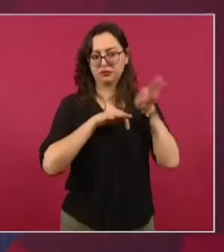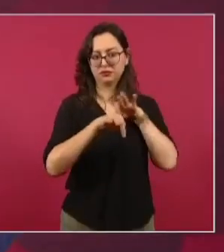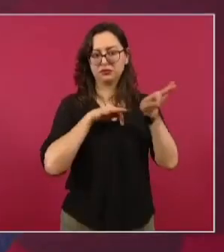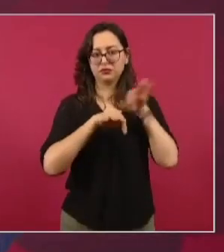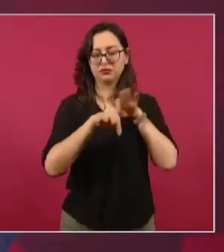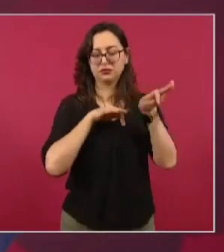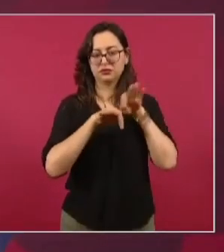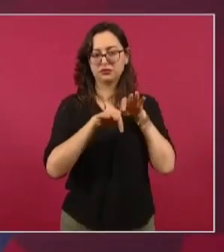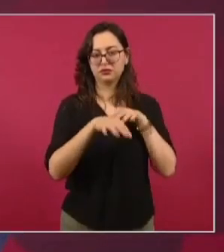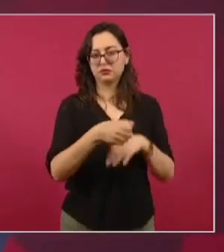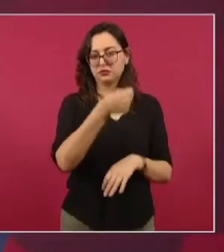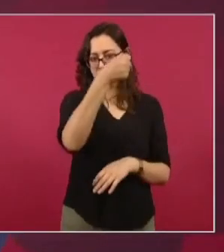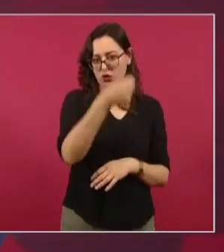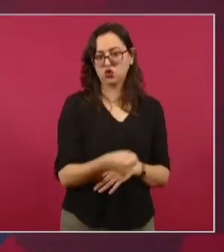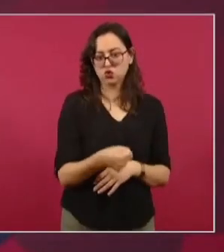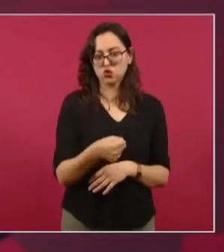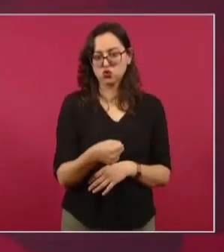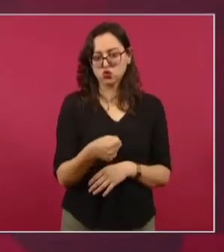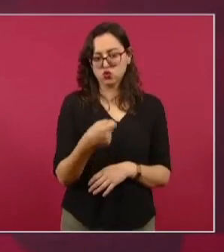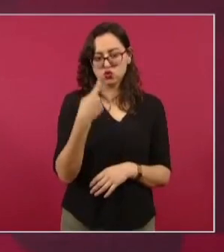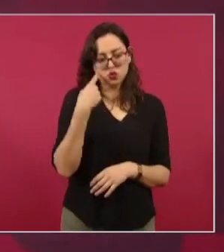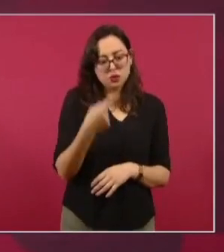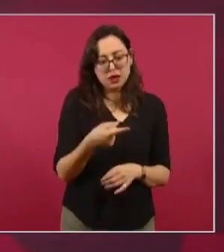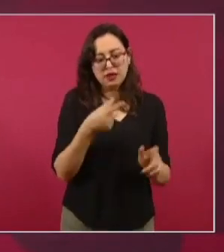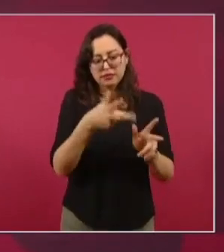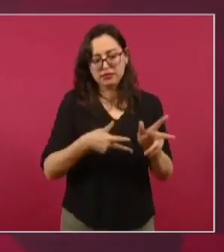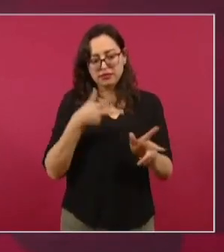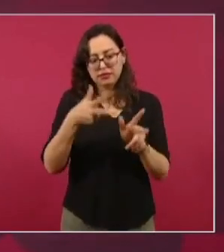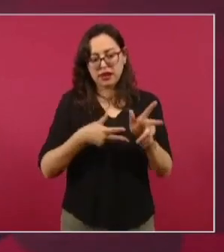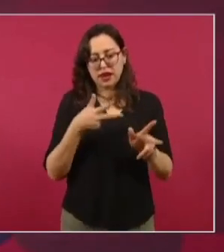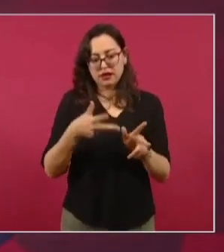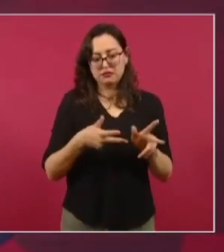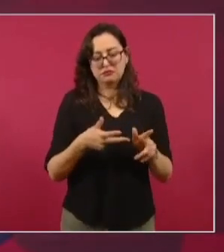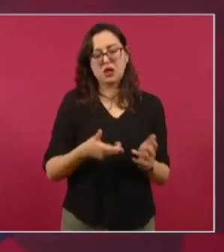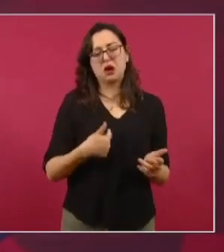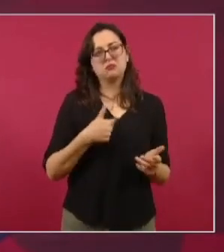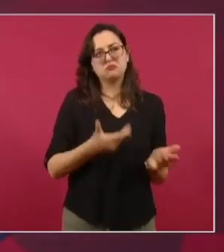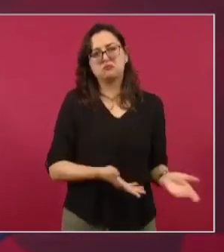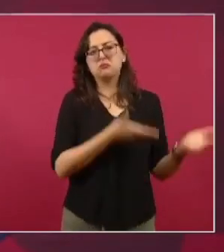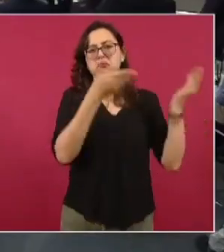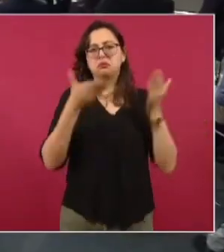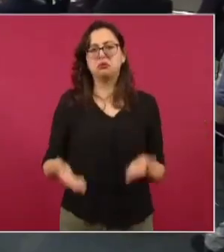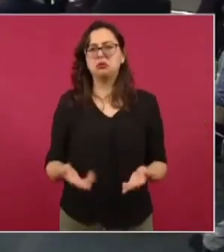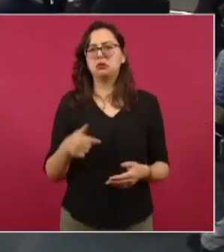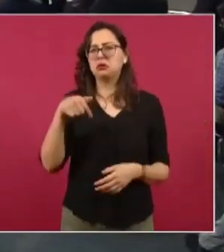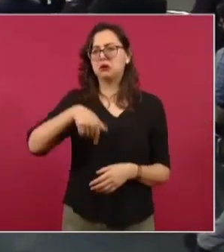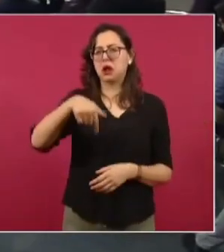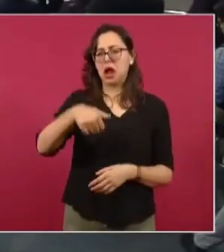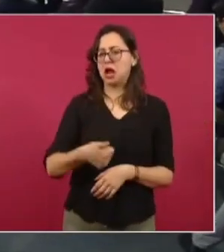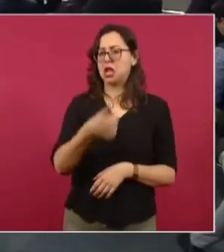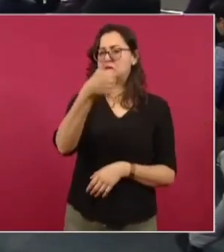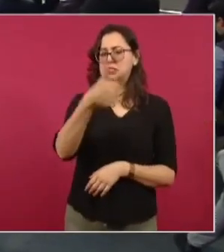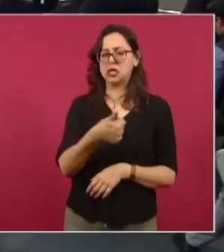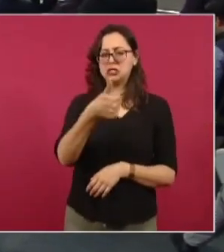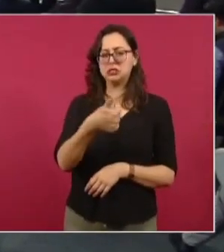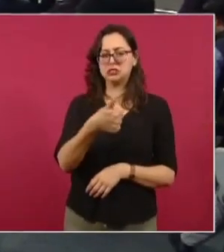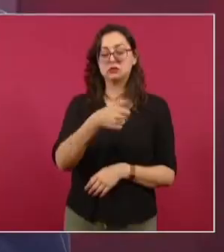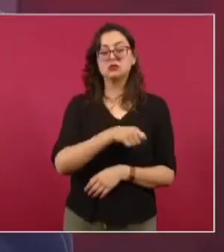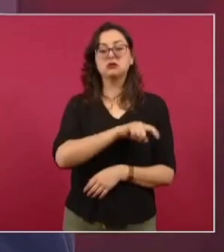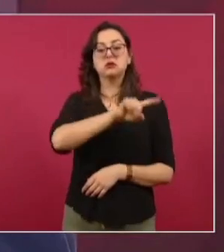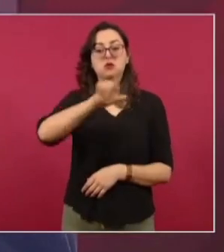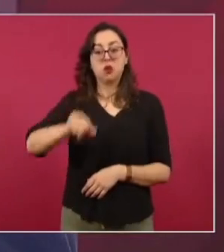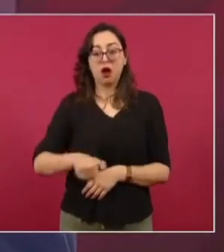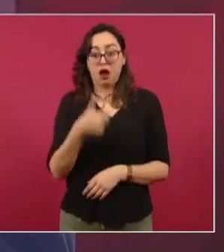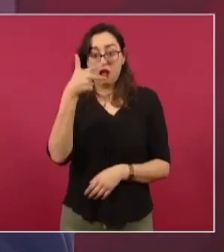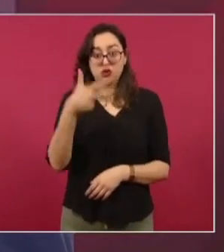el sureste para la supervisión del tren maya como a las seis y a las ocho ya estaba